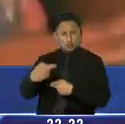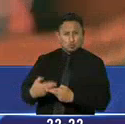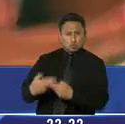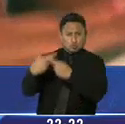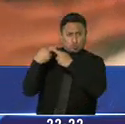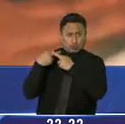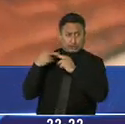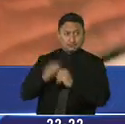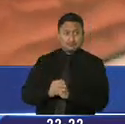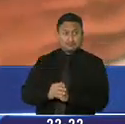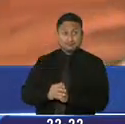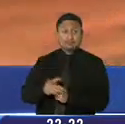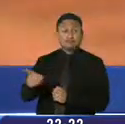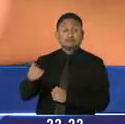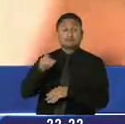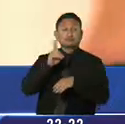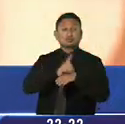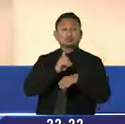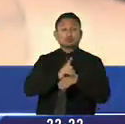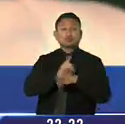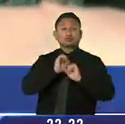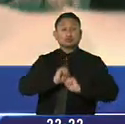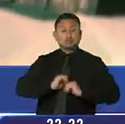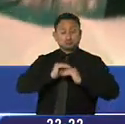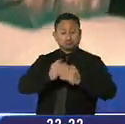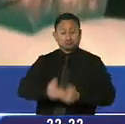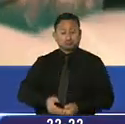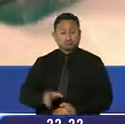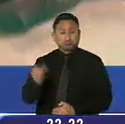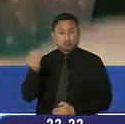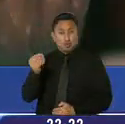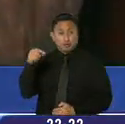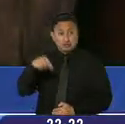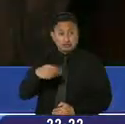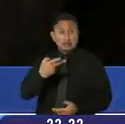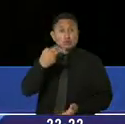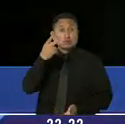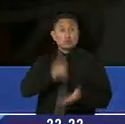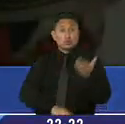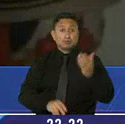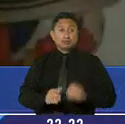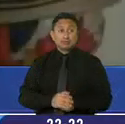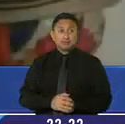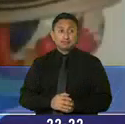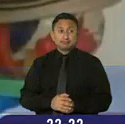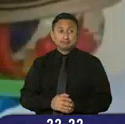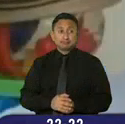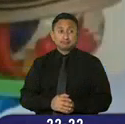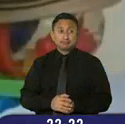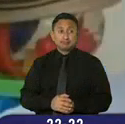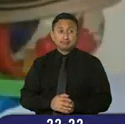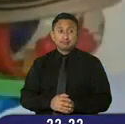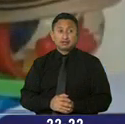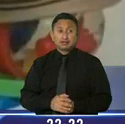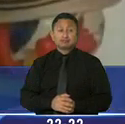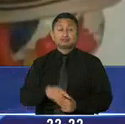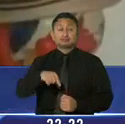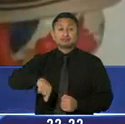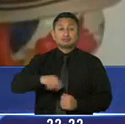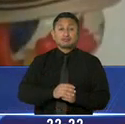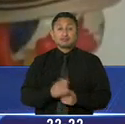mirada médica, el embarazo adolescente duplica los riesgos. Más temprano el embarazo, más riesgo